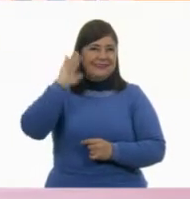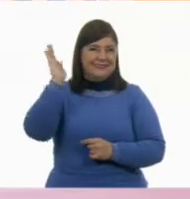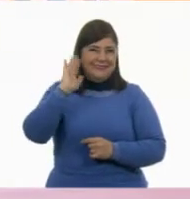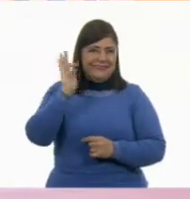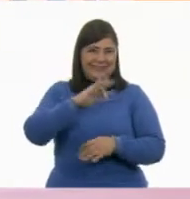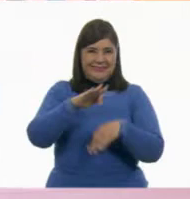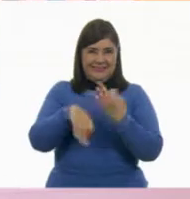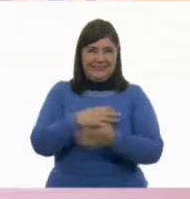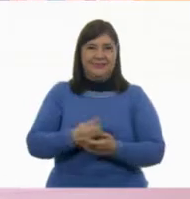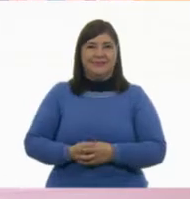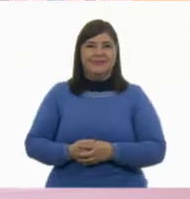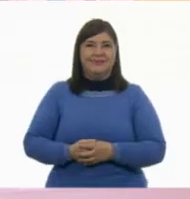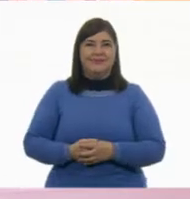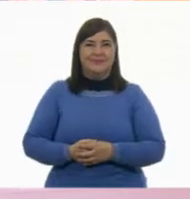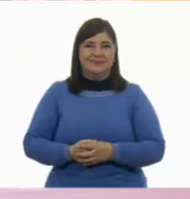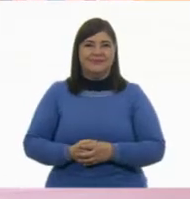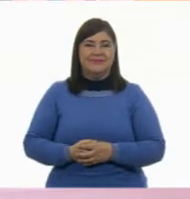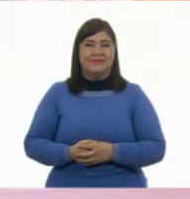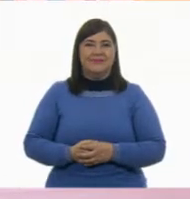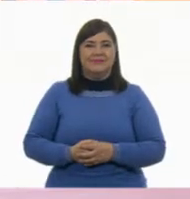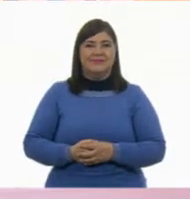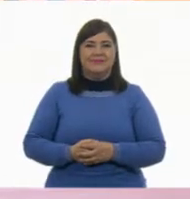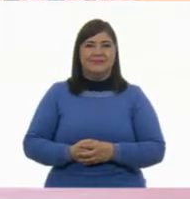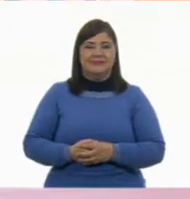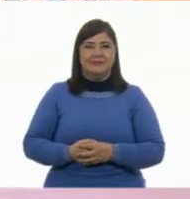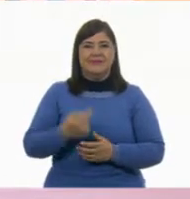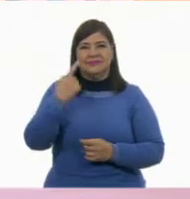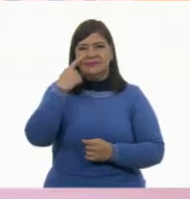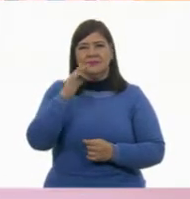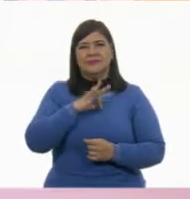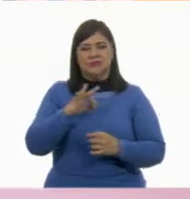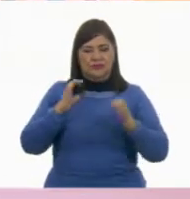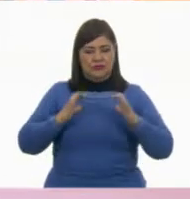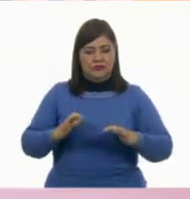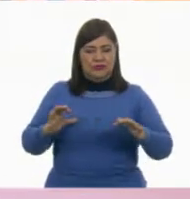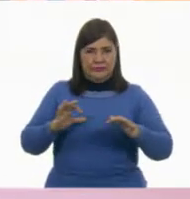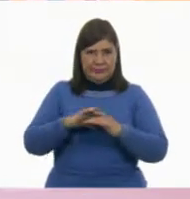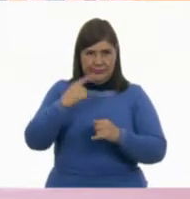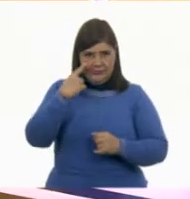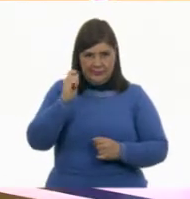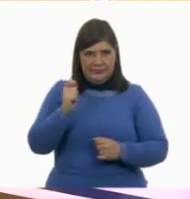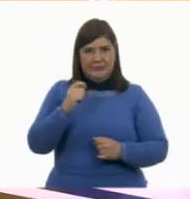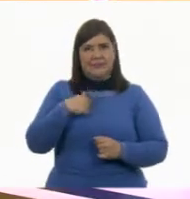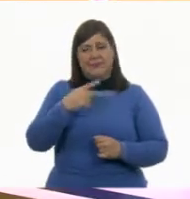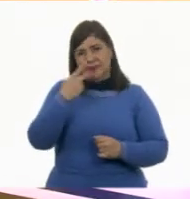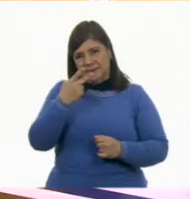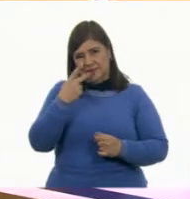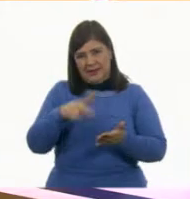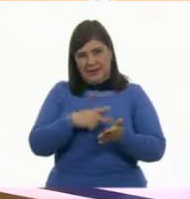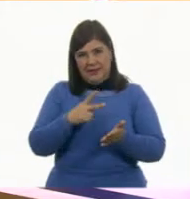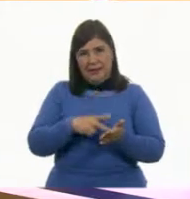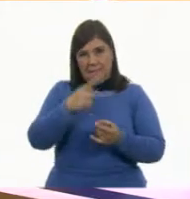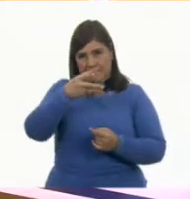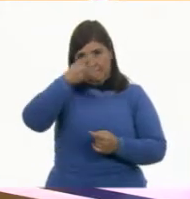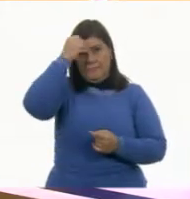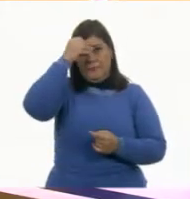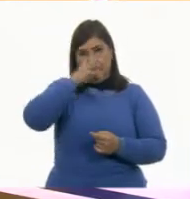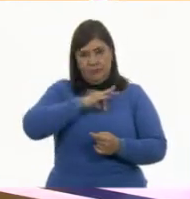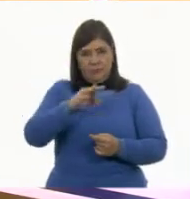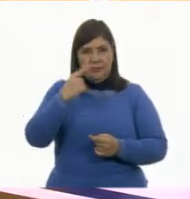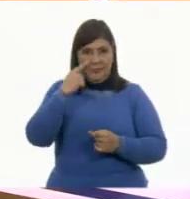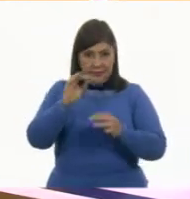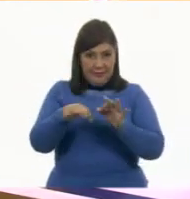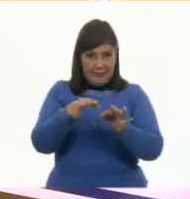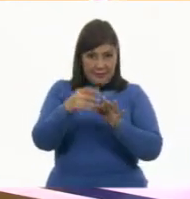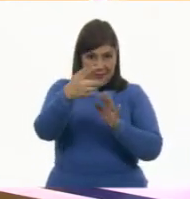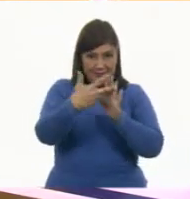todo el mundo a saludar. Bien. Lo vamos a hacer con un segmento corporal. Okay. ¿De acuerdo? Primero la repetimos para ver que ya no la hayamos aprendido. Listos,